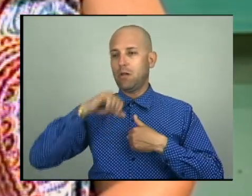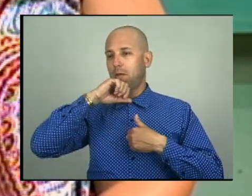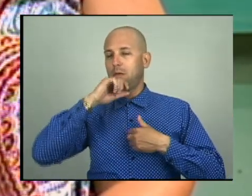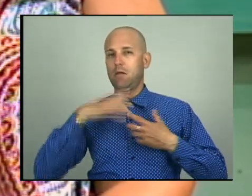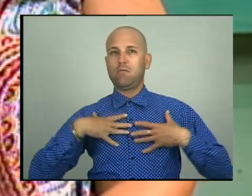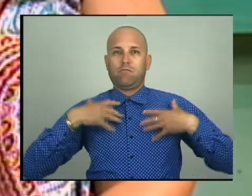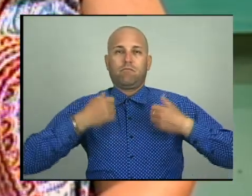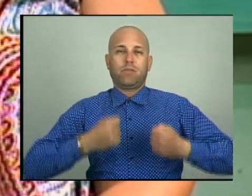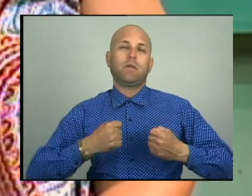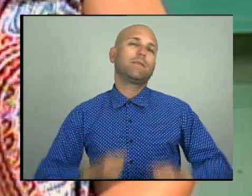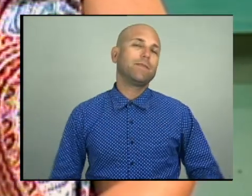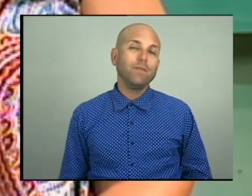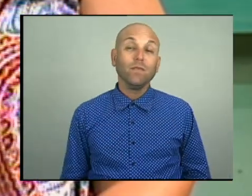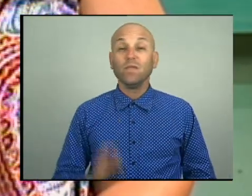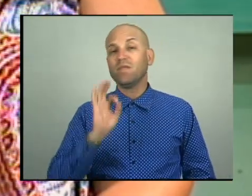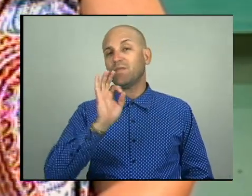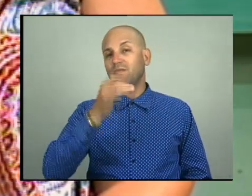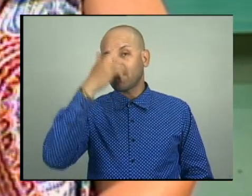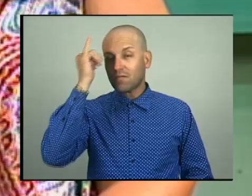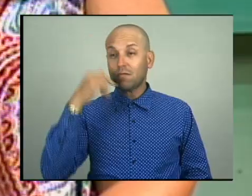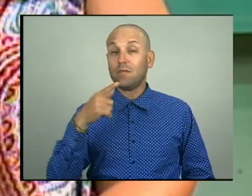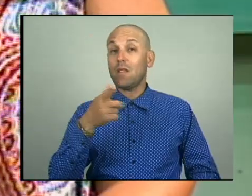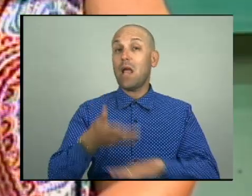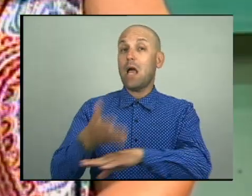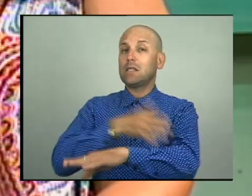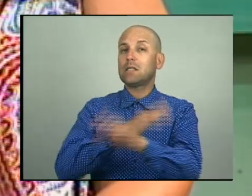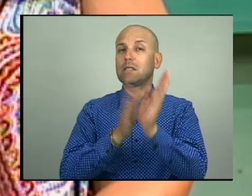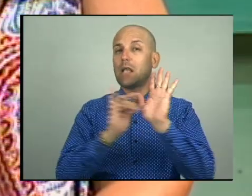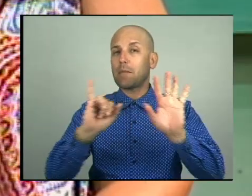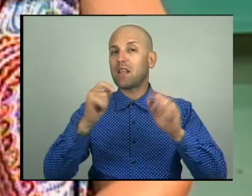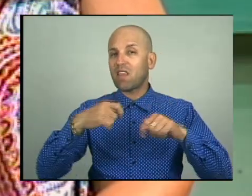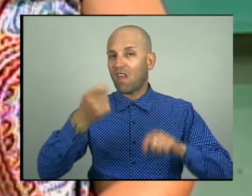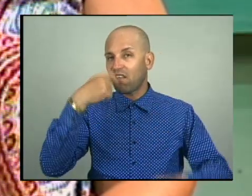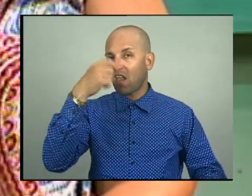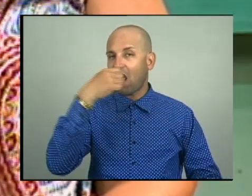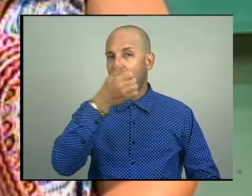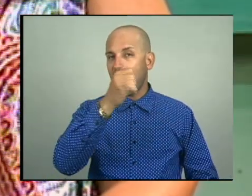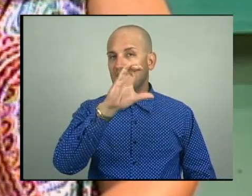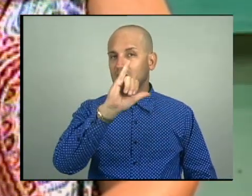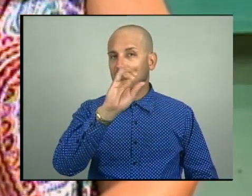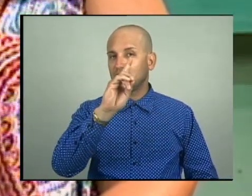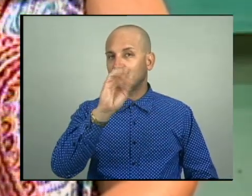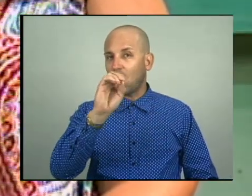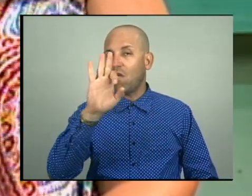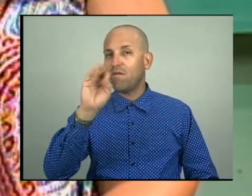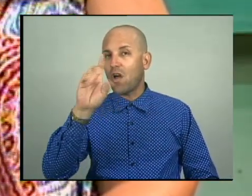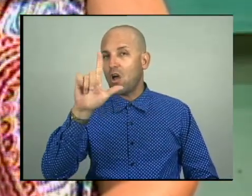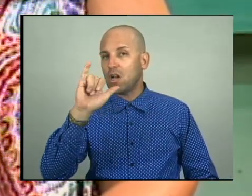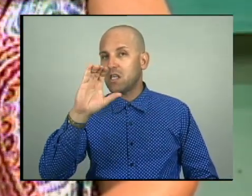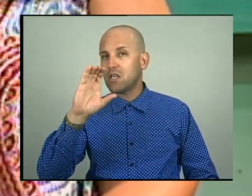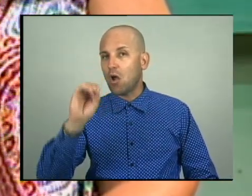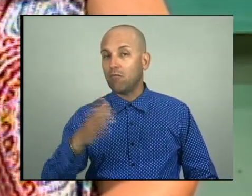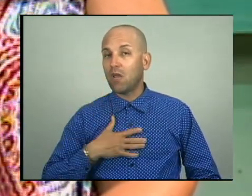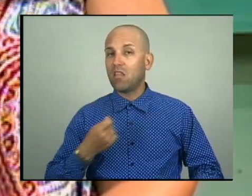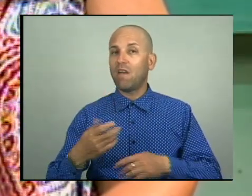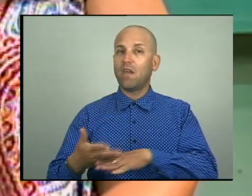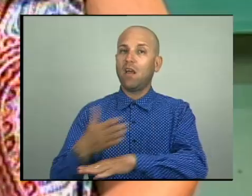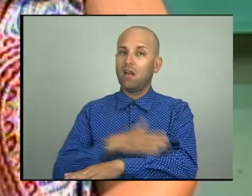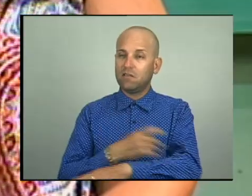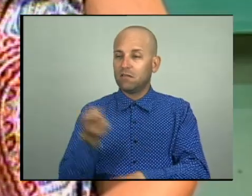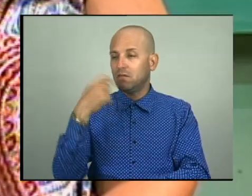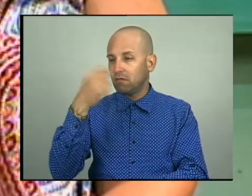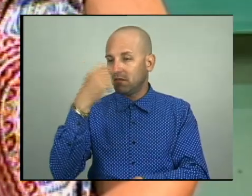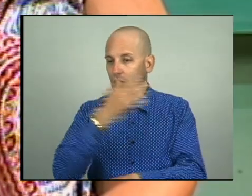hecho de que cuando se planifica un embarazo, las mujeres deben pues tener a su disposición